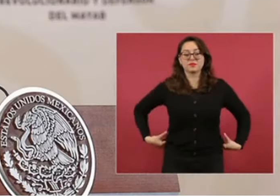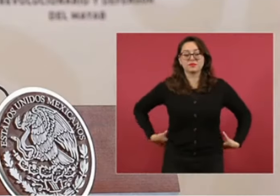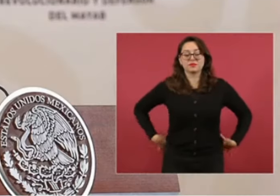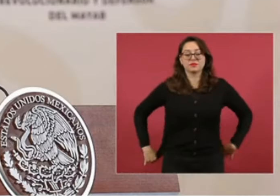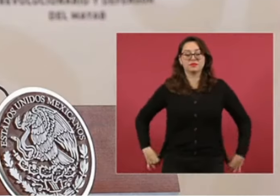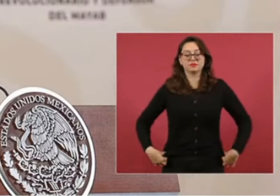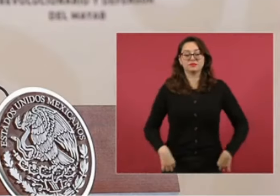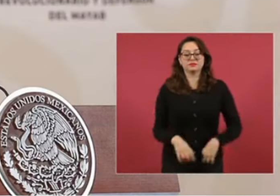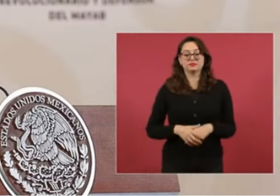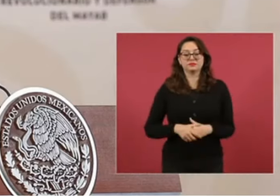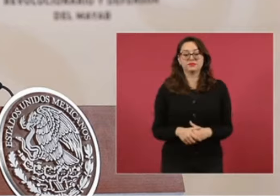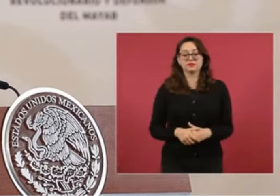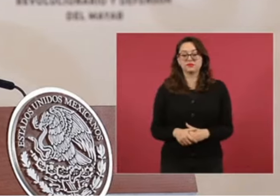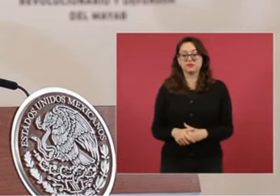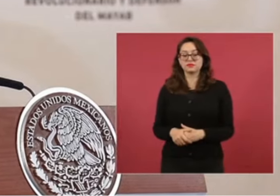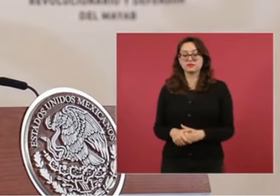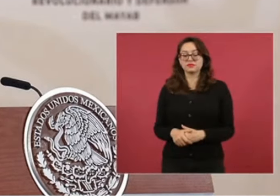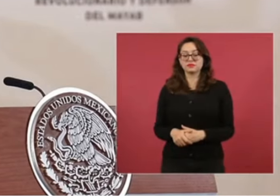Y